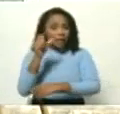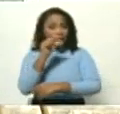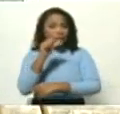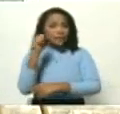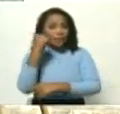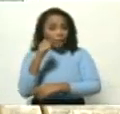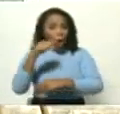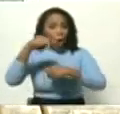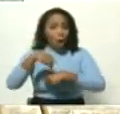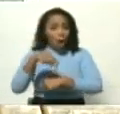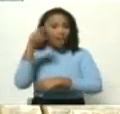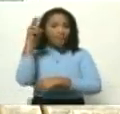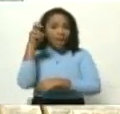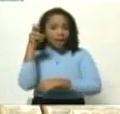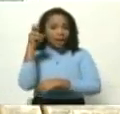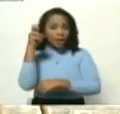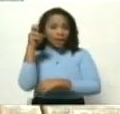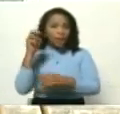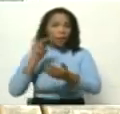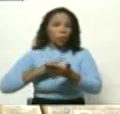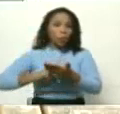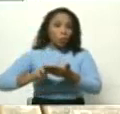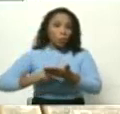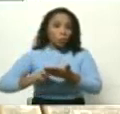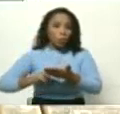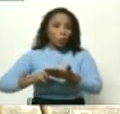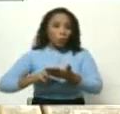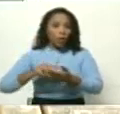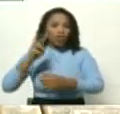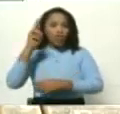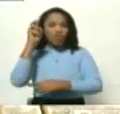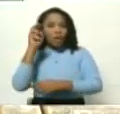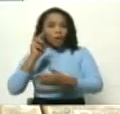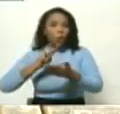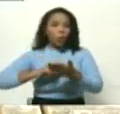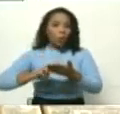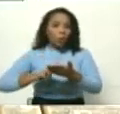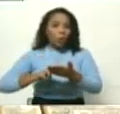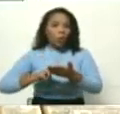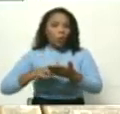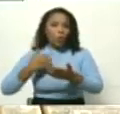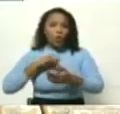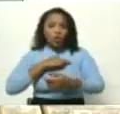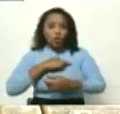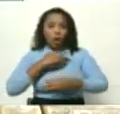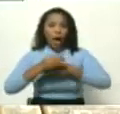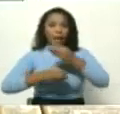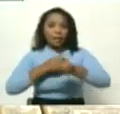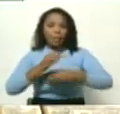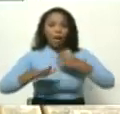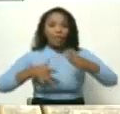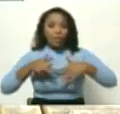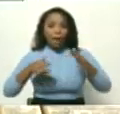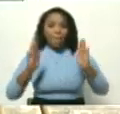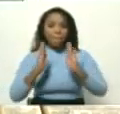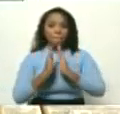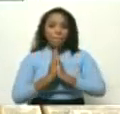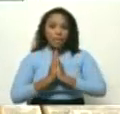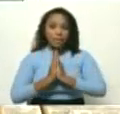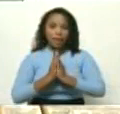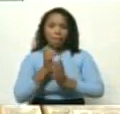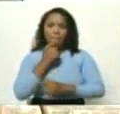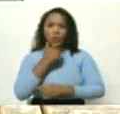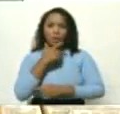hoy es viernes de concilio, y en el viernes de concilio vamos a tener una actividad, una misa muy bonita en